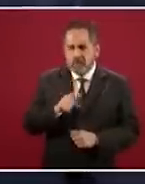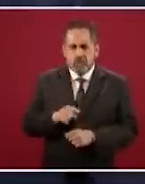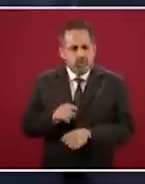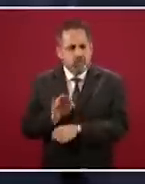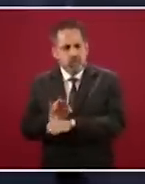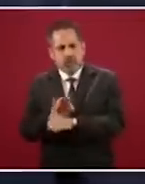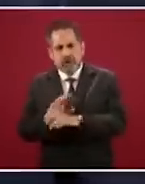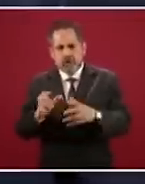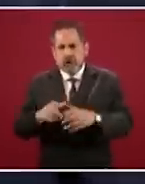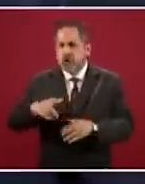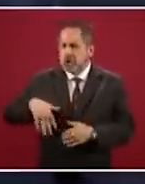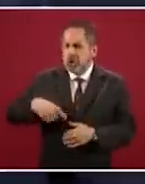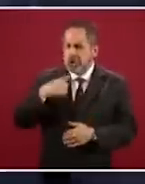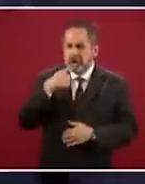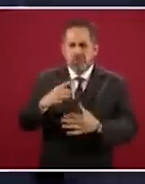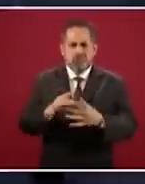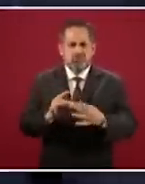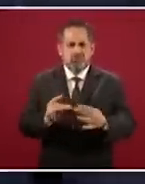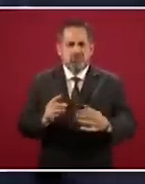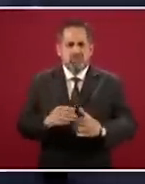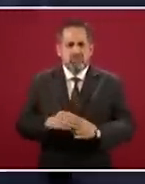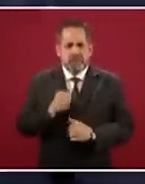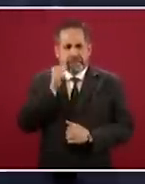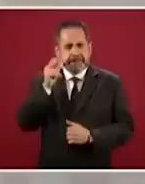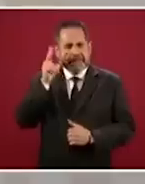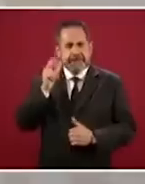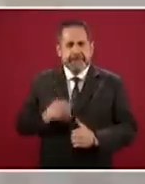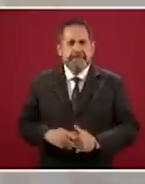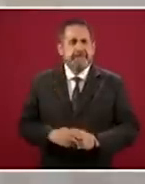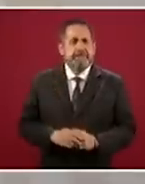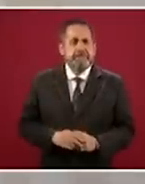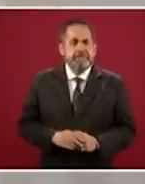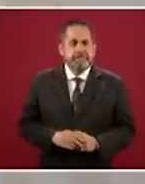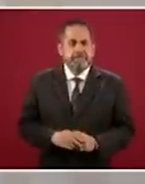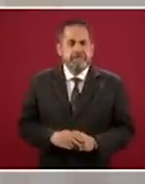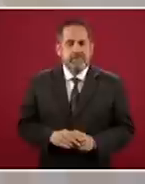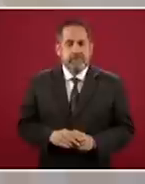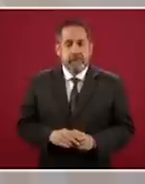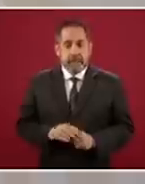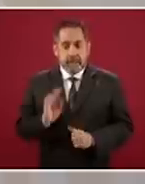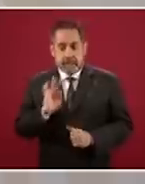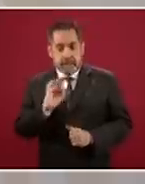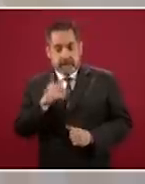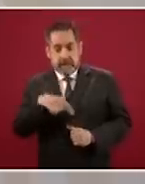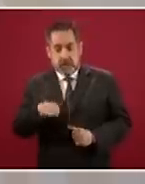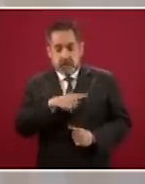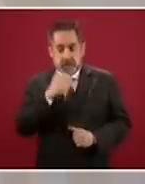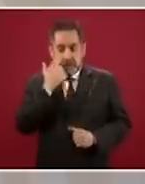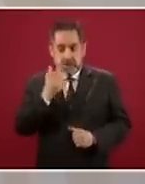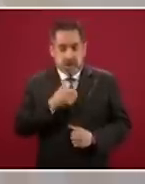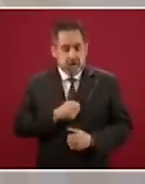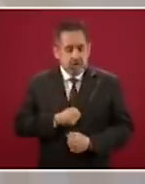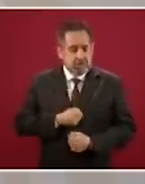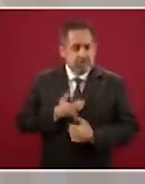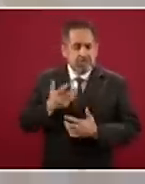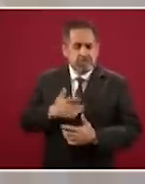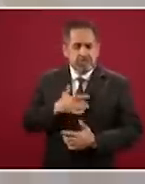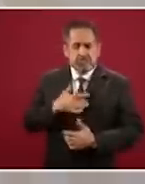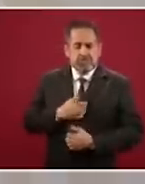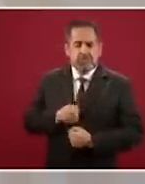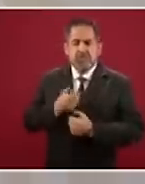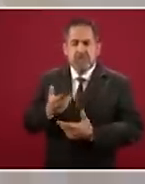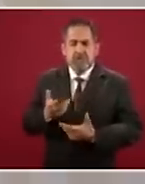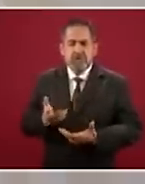protegerlos. Les dije antier, si ellos deseaban expresar, digo,